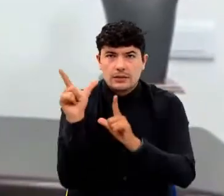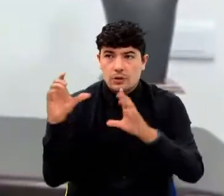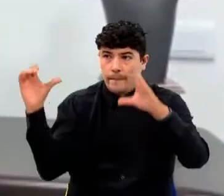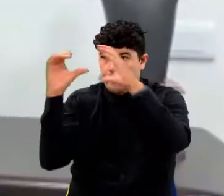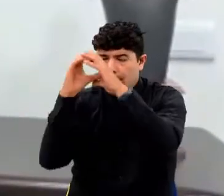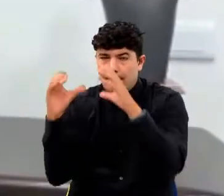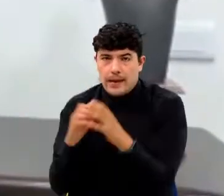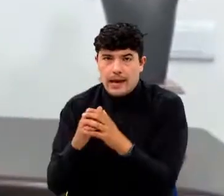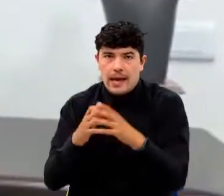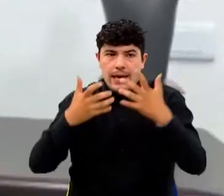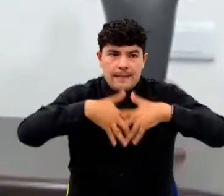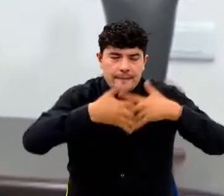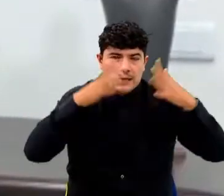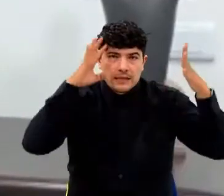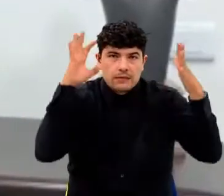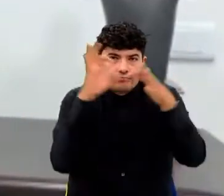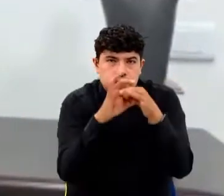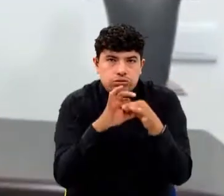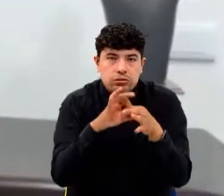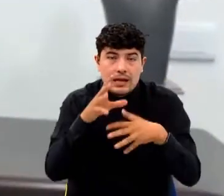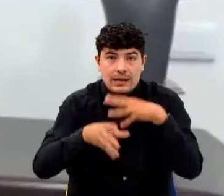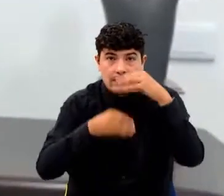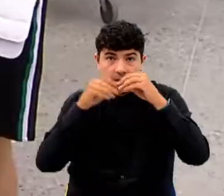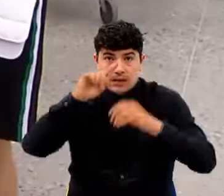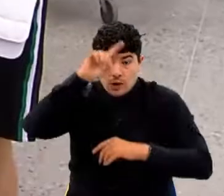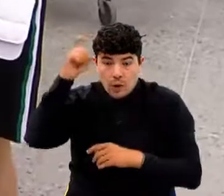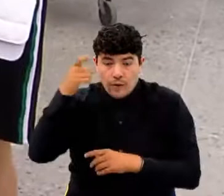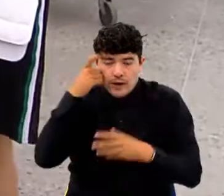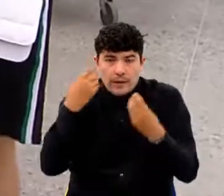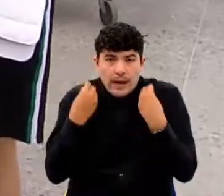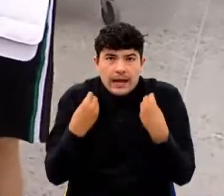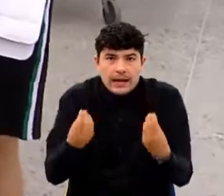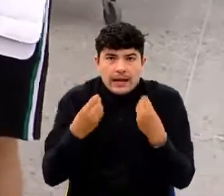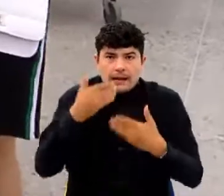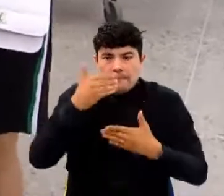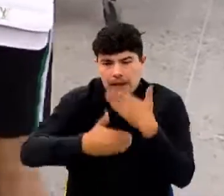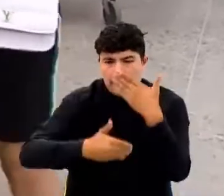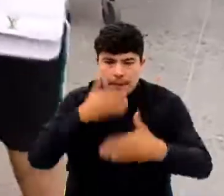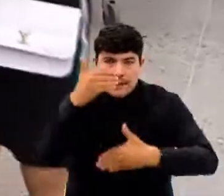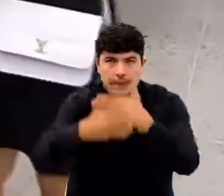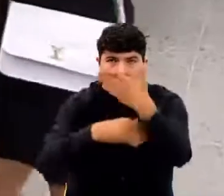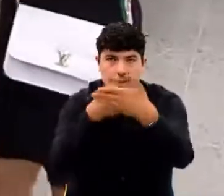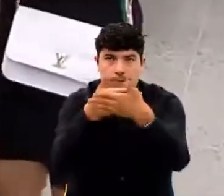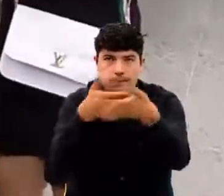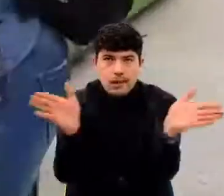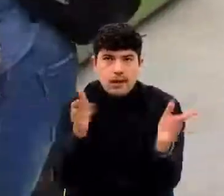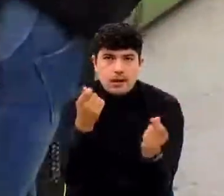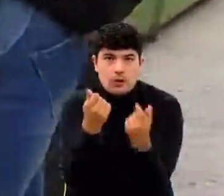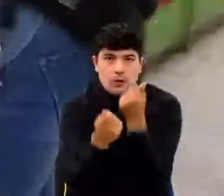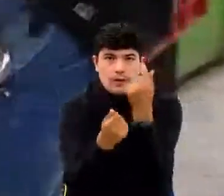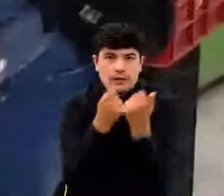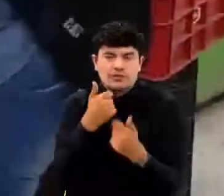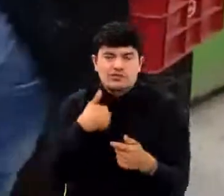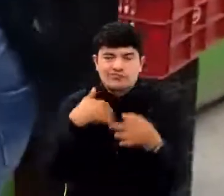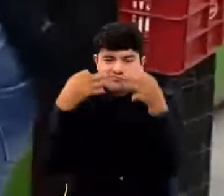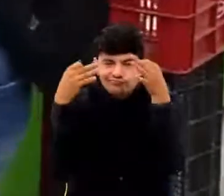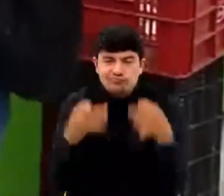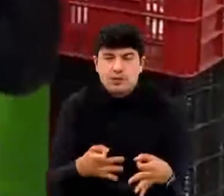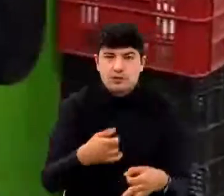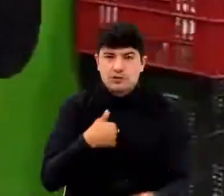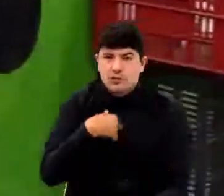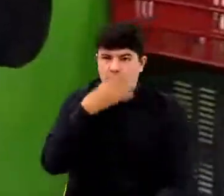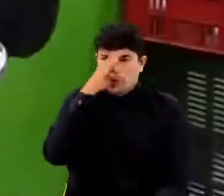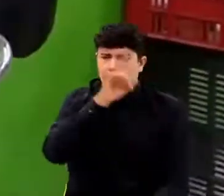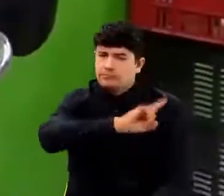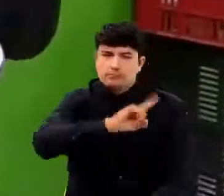comercio, con los empresarios y desde el gobierno para una apertura comercial que no tengo la menor duda, va